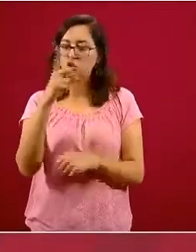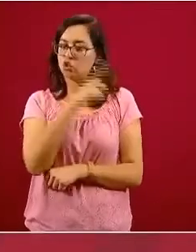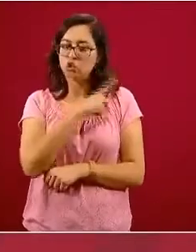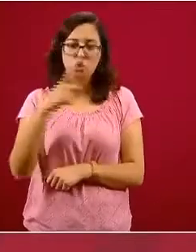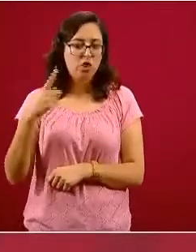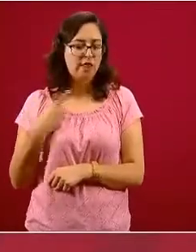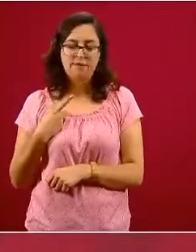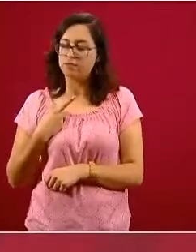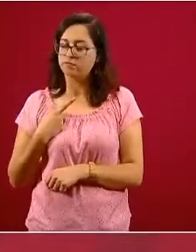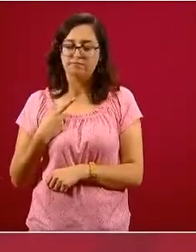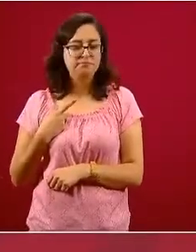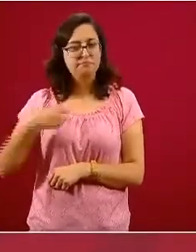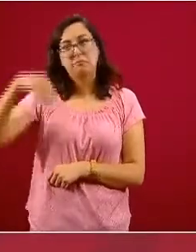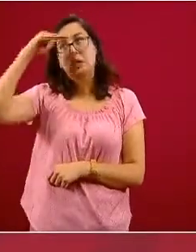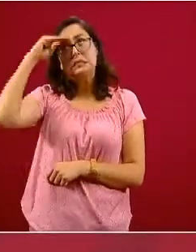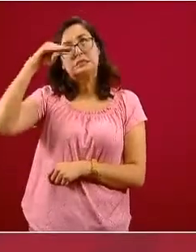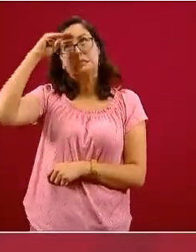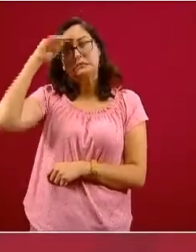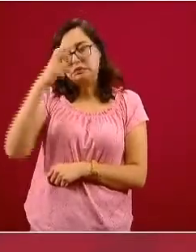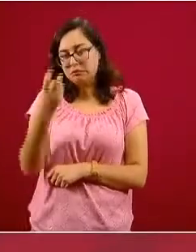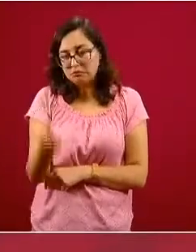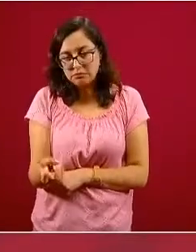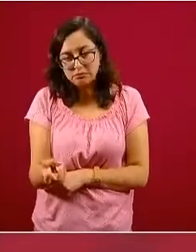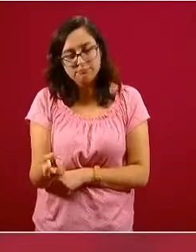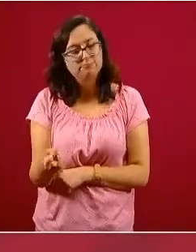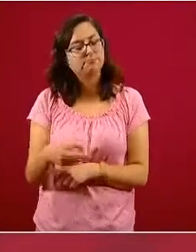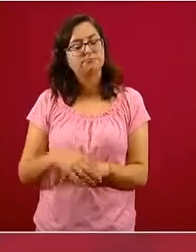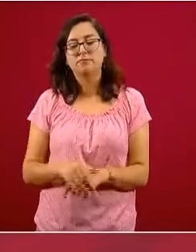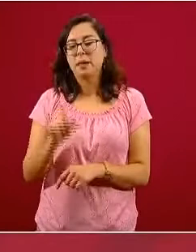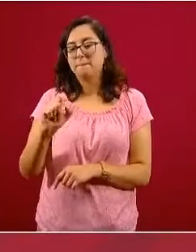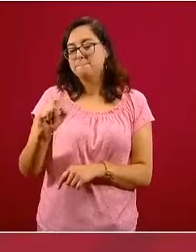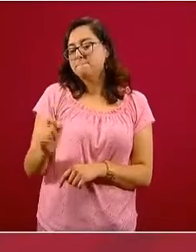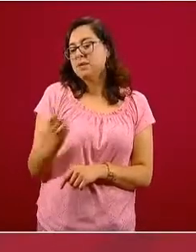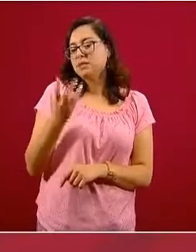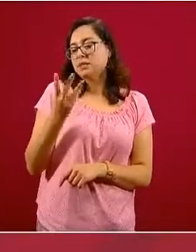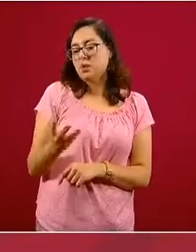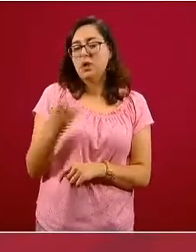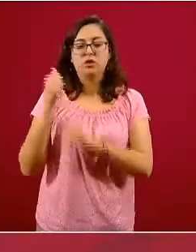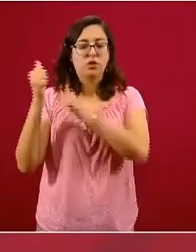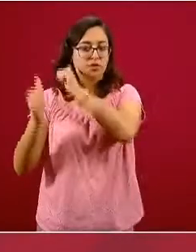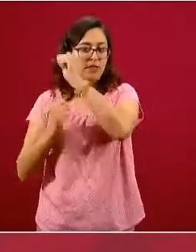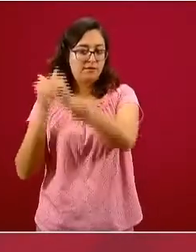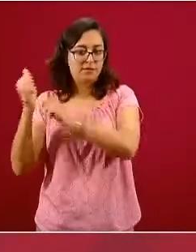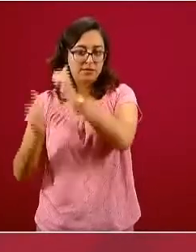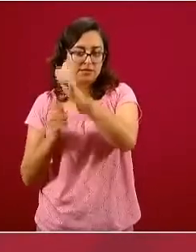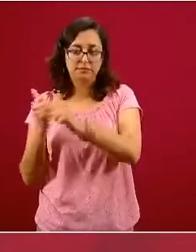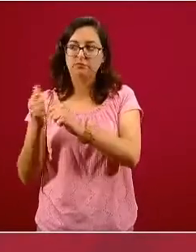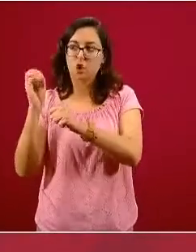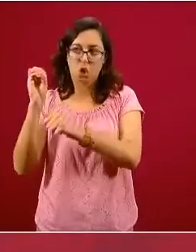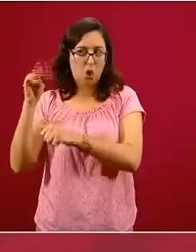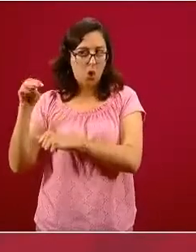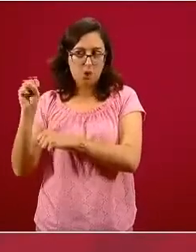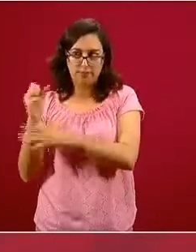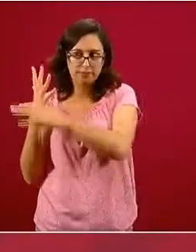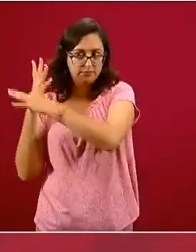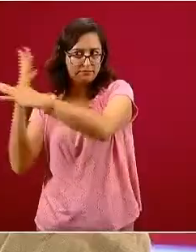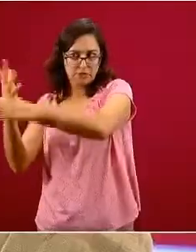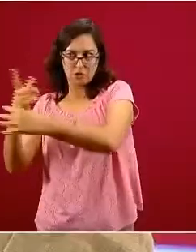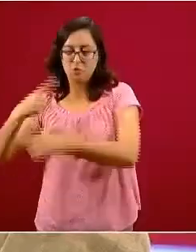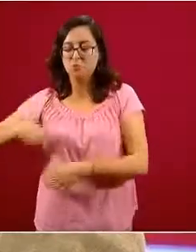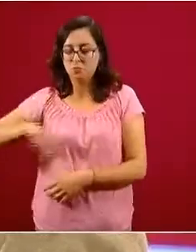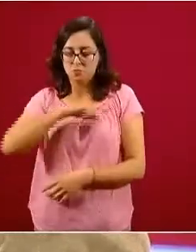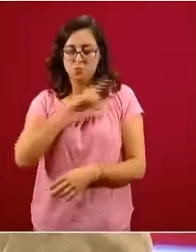ser utilizada en esa manera. Esa postura se formuló el 24 de abril, es la postura también que tiene el Gobierno de